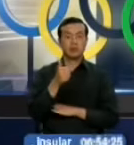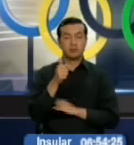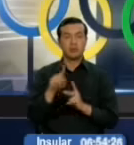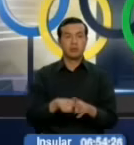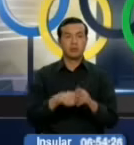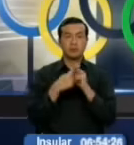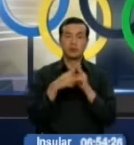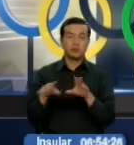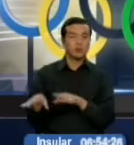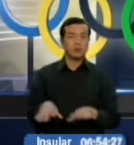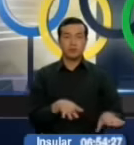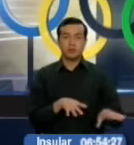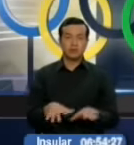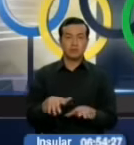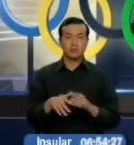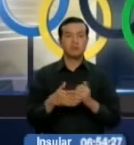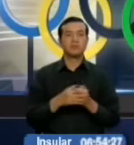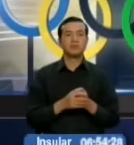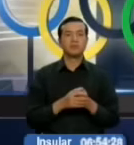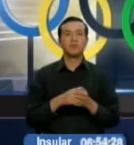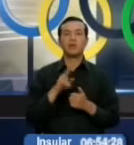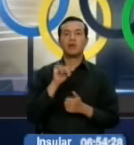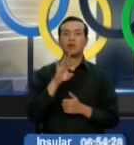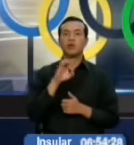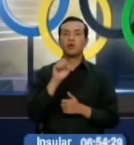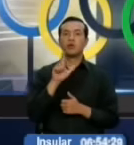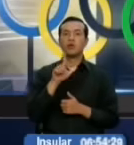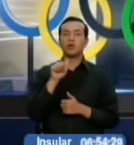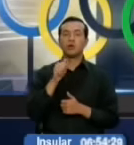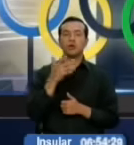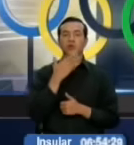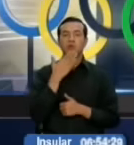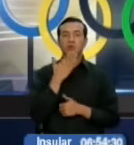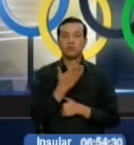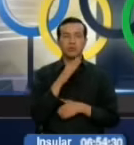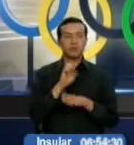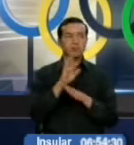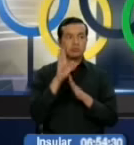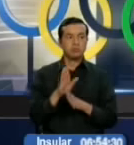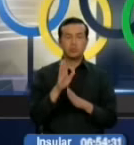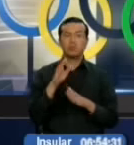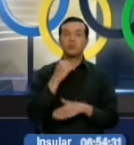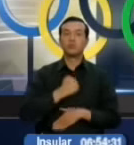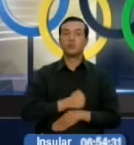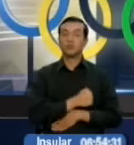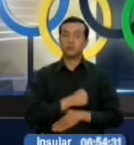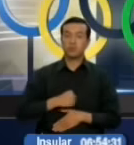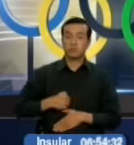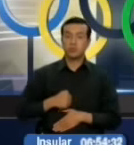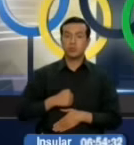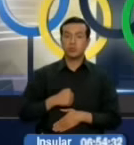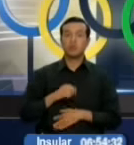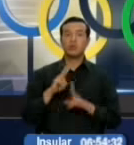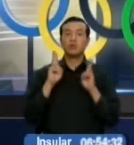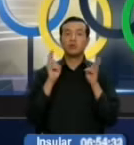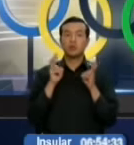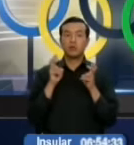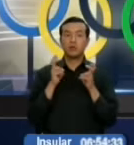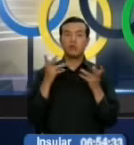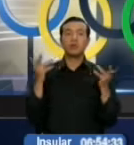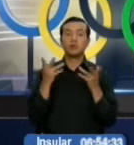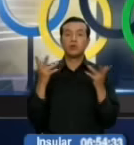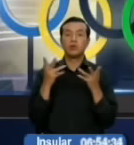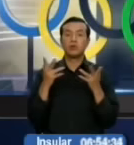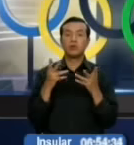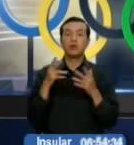iniciando las actividades de cada disciplina. Nicolás Wendtstein, el ecuatoriano suizo, en la prueba completa ecuestre a